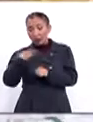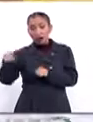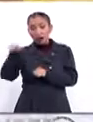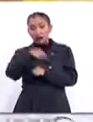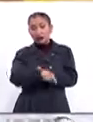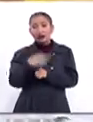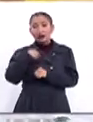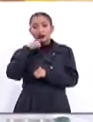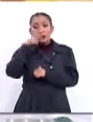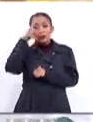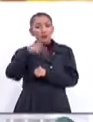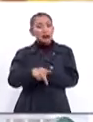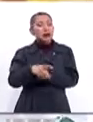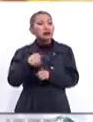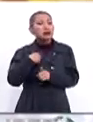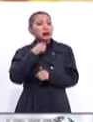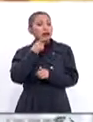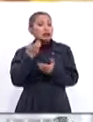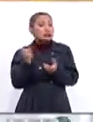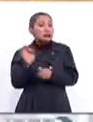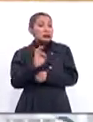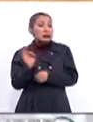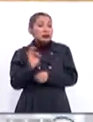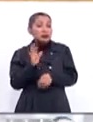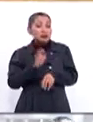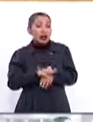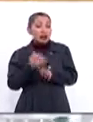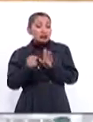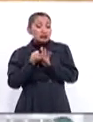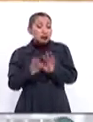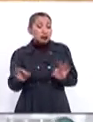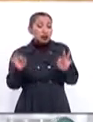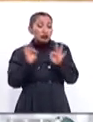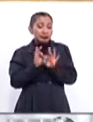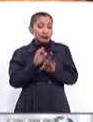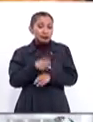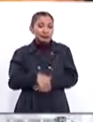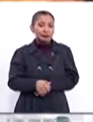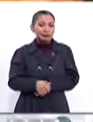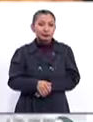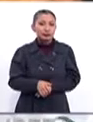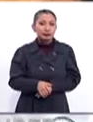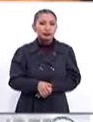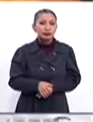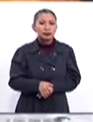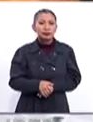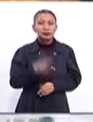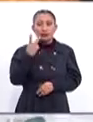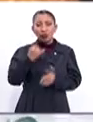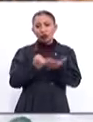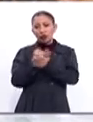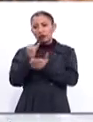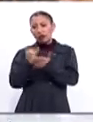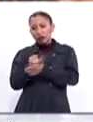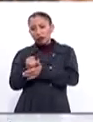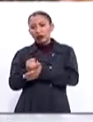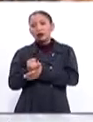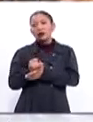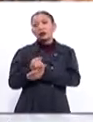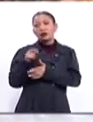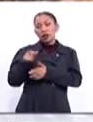del orden en México. Entonces le hacía alguien más simbólico que operativo. Dos de sus hijos y uno de sus hermanos